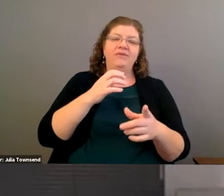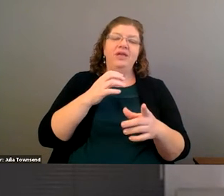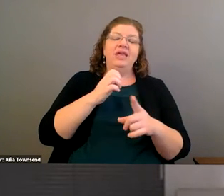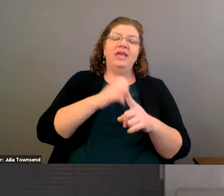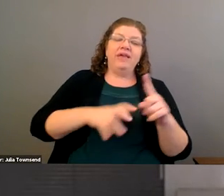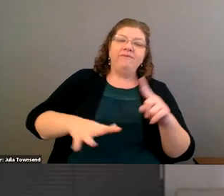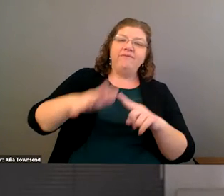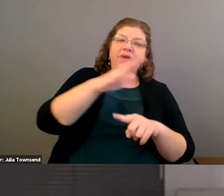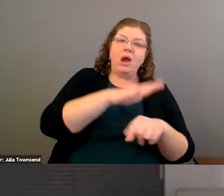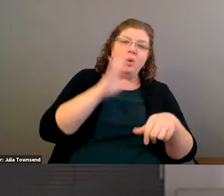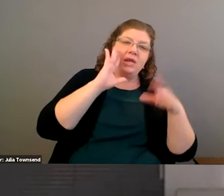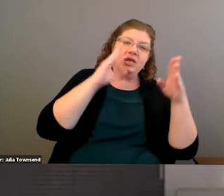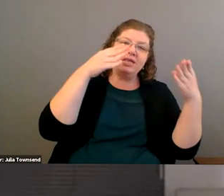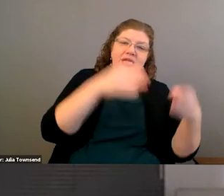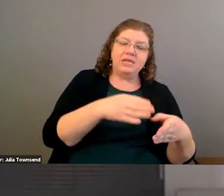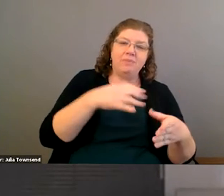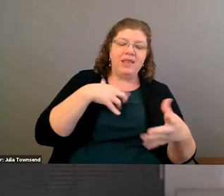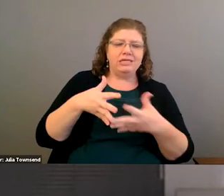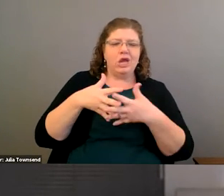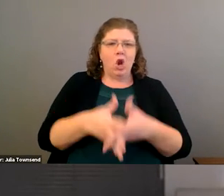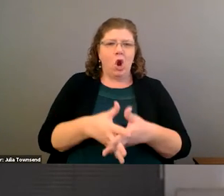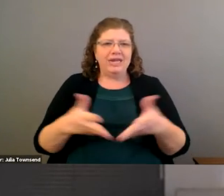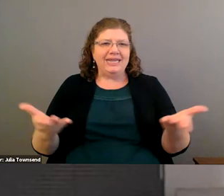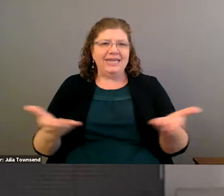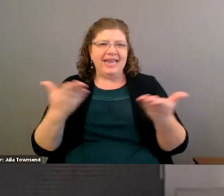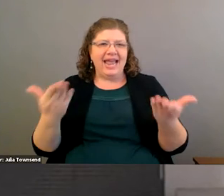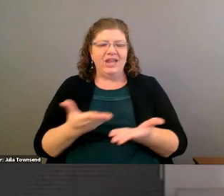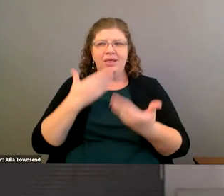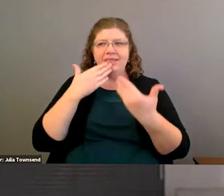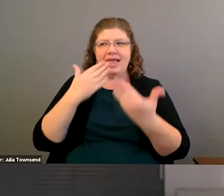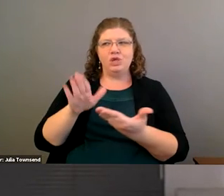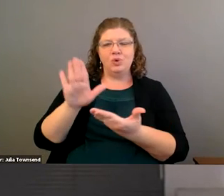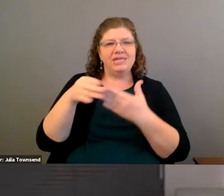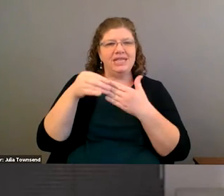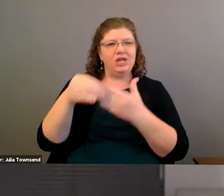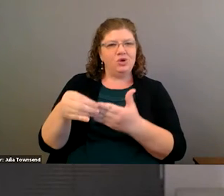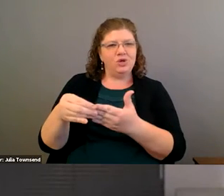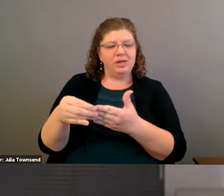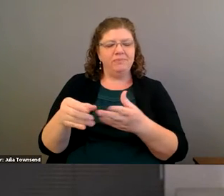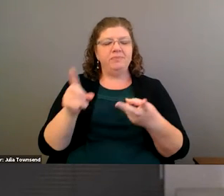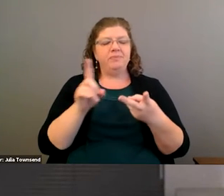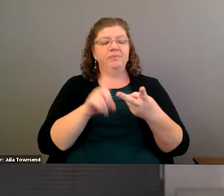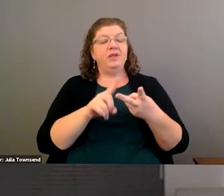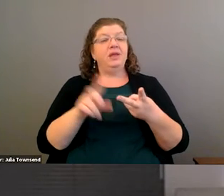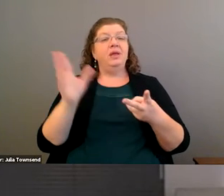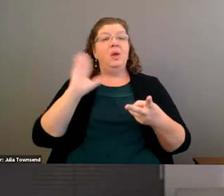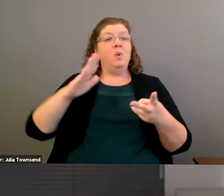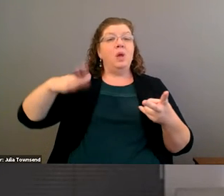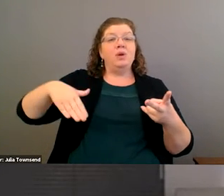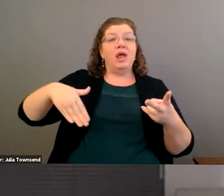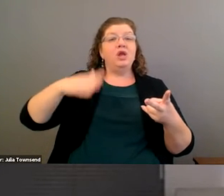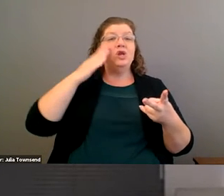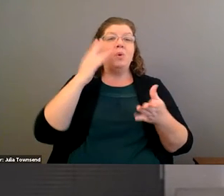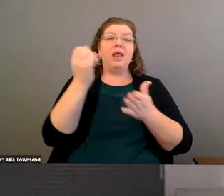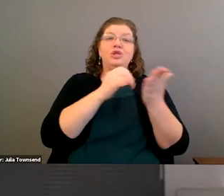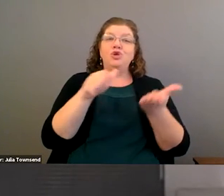el medio ambiente y todo eso es en gran parte a su liderazgo. Y todavía